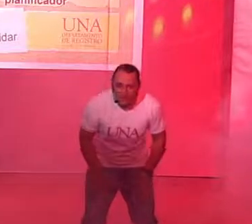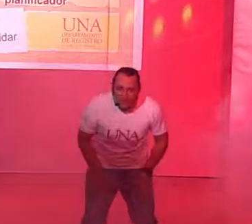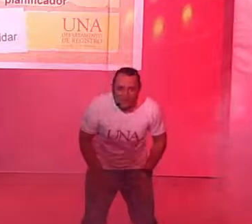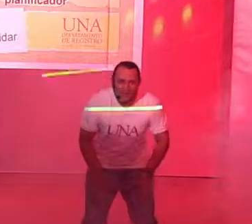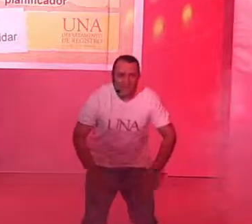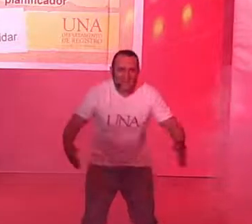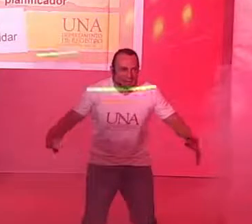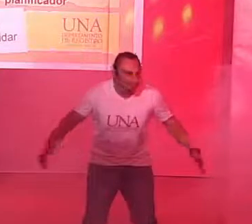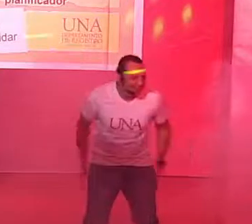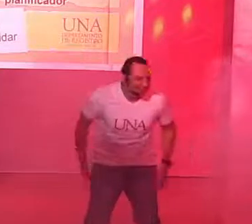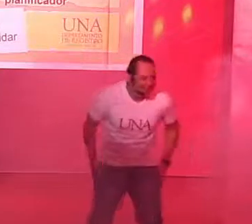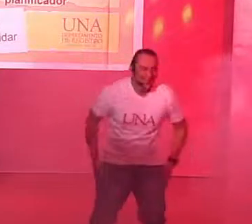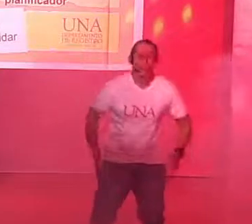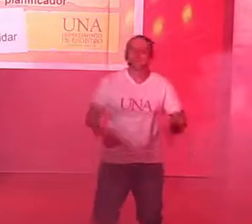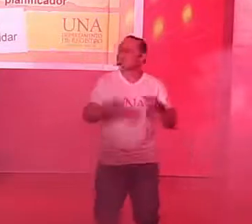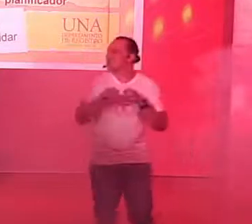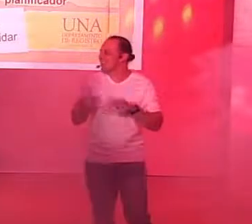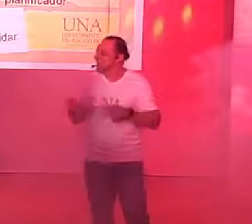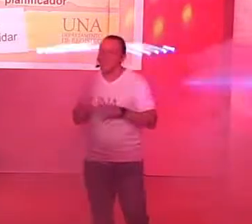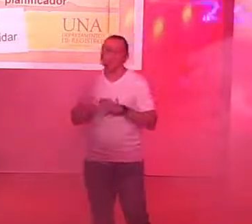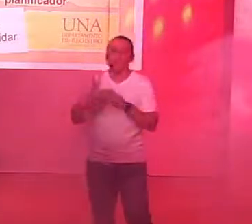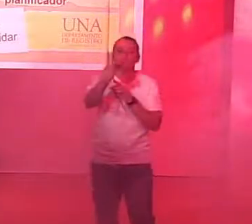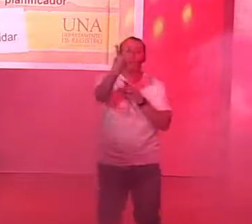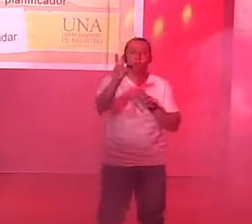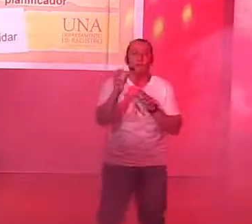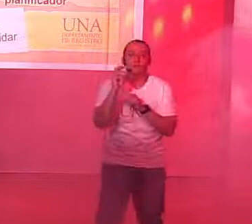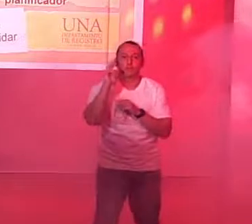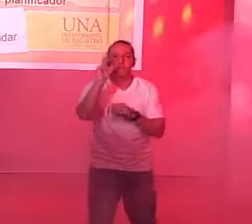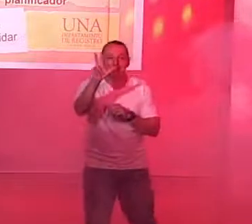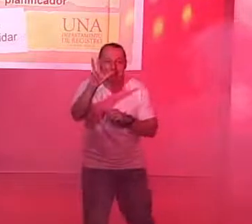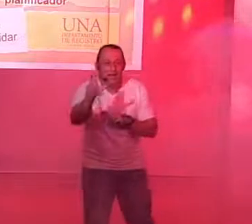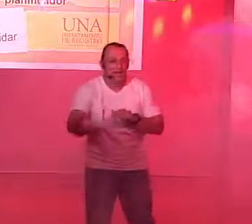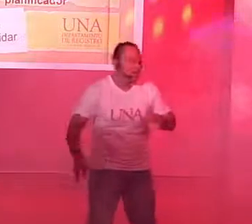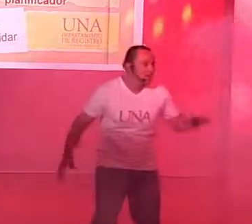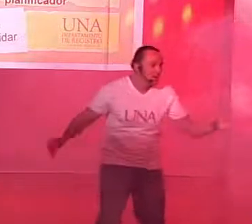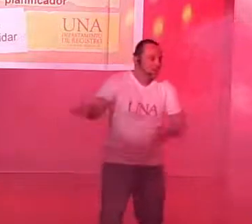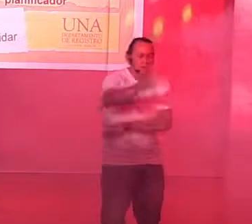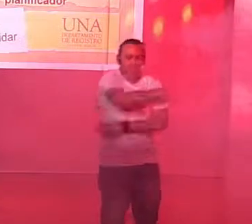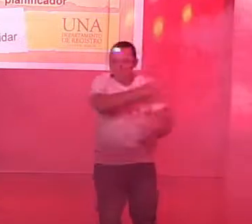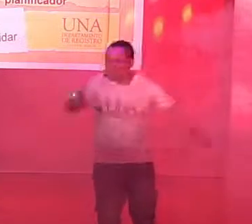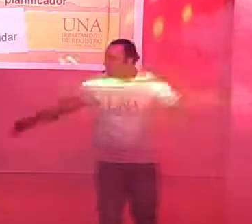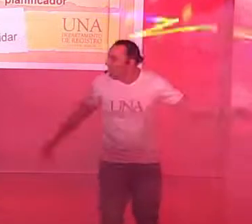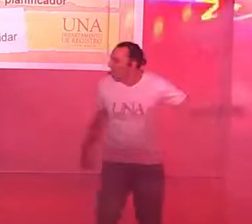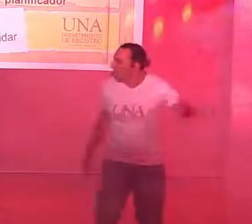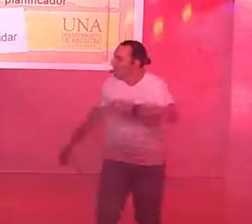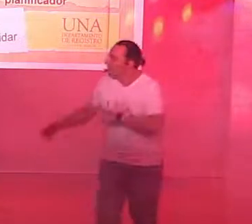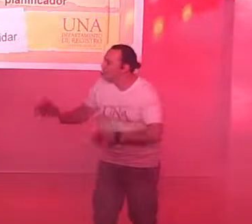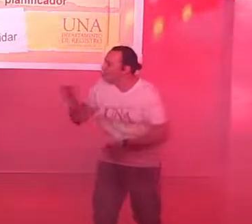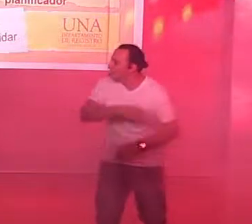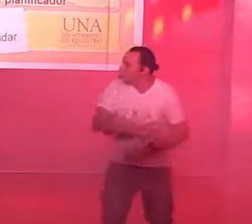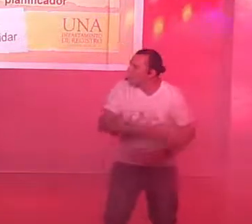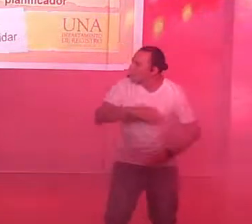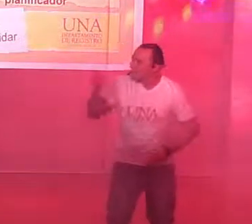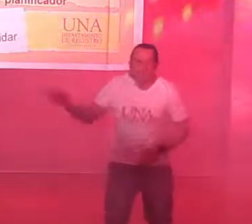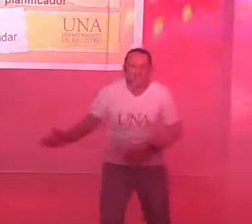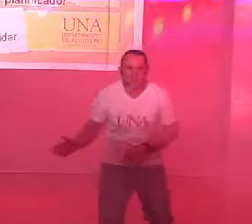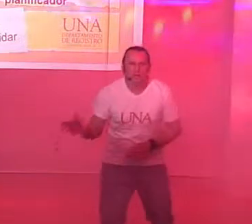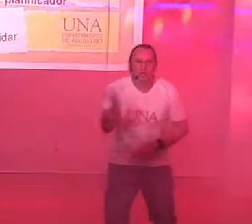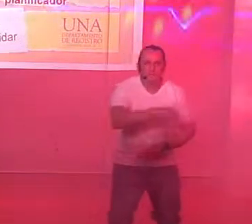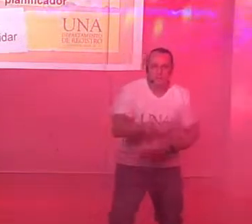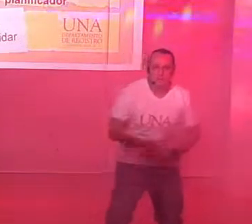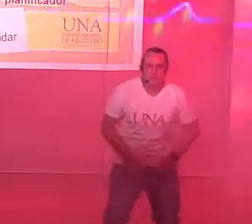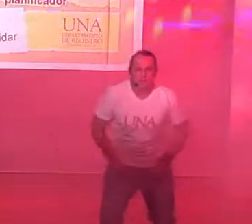carro, tren. Eso, excelente. Ya estamos con dos. Vamos con la tercera. ¿Qué nivel aquí, amigos? Se vale solo, hacer una cara así